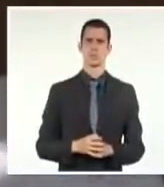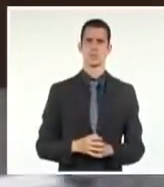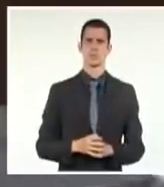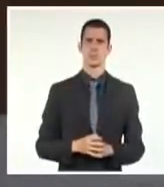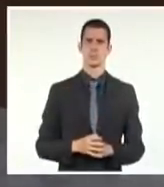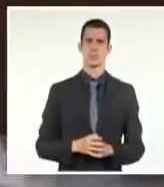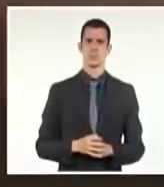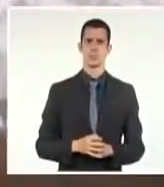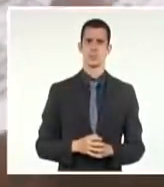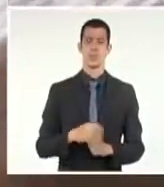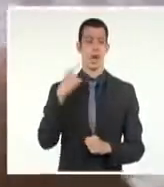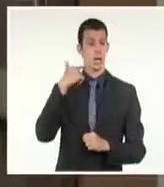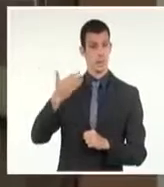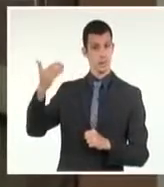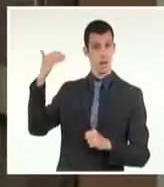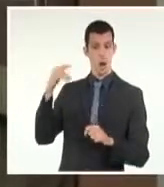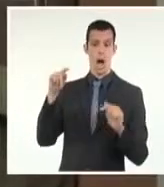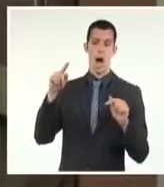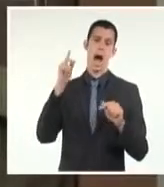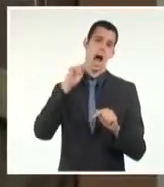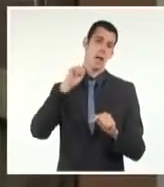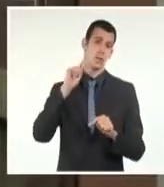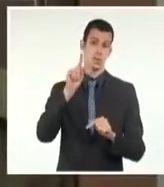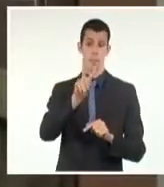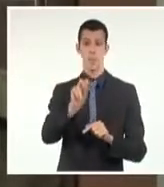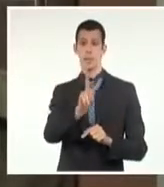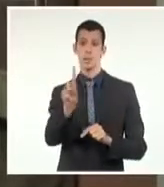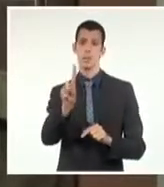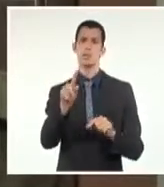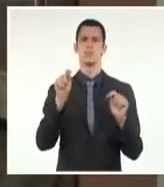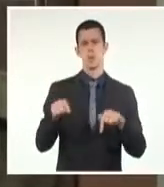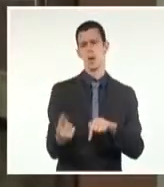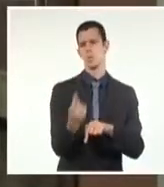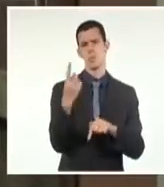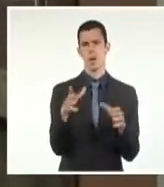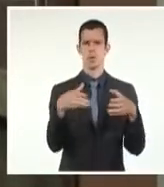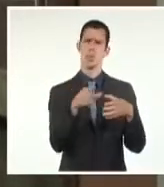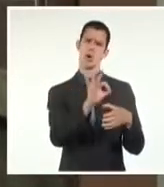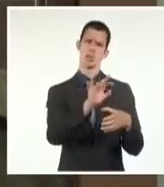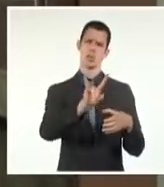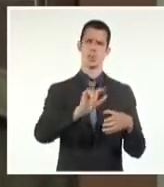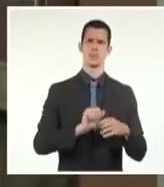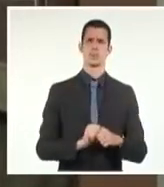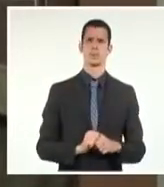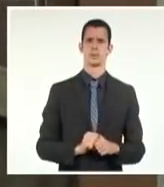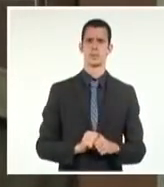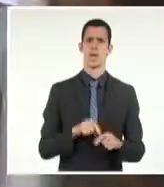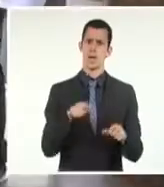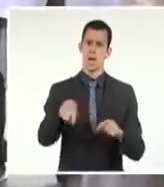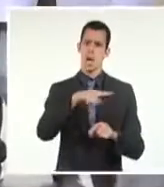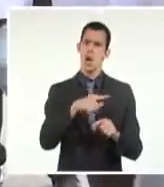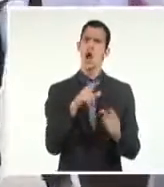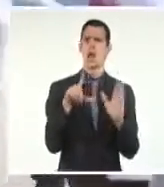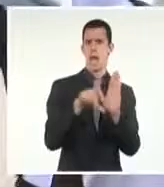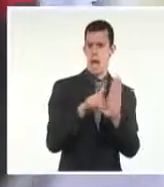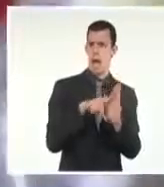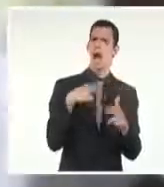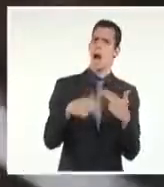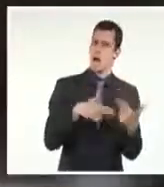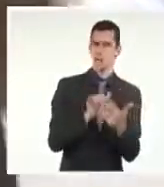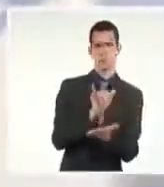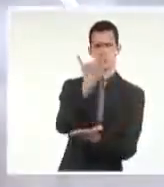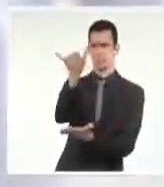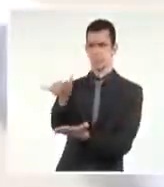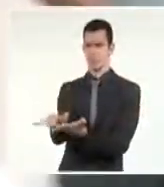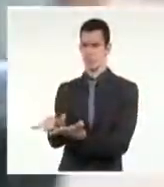que salieron del país por la vía legal el resto corresponde a personas que intentaron emigrar por la vía marítima en su ruta